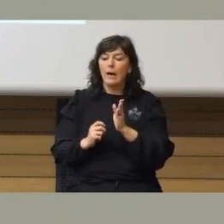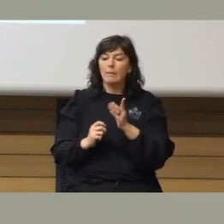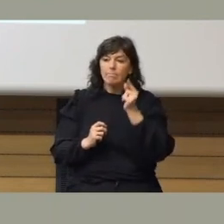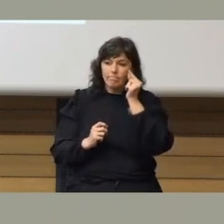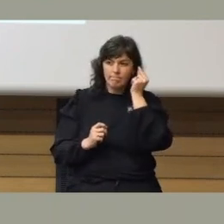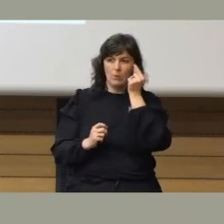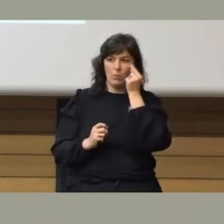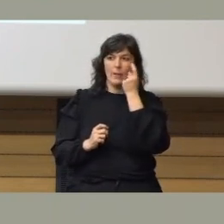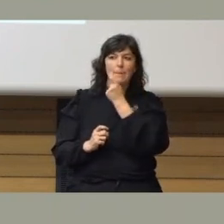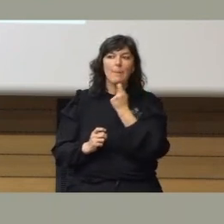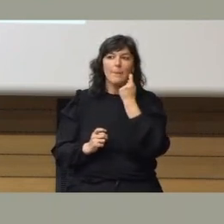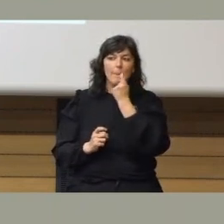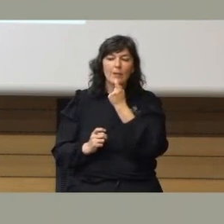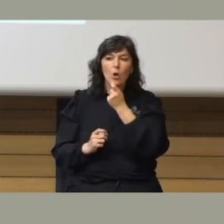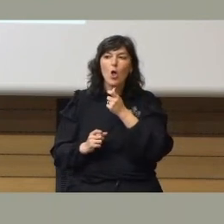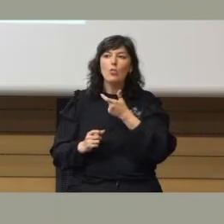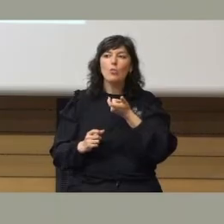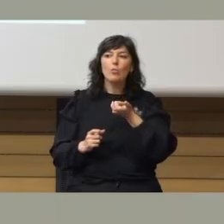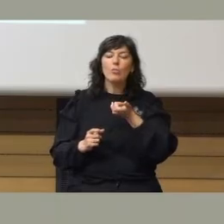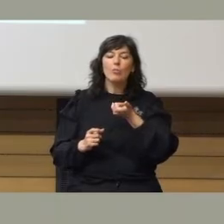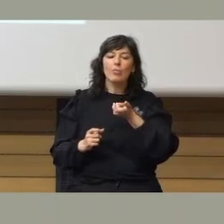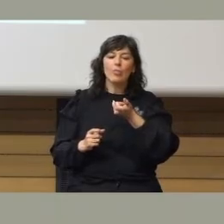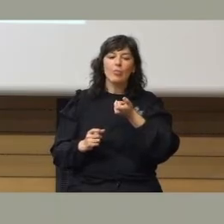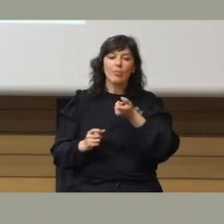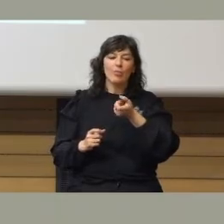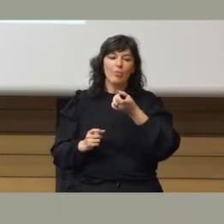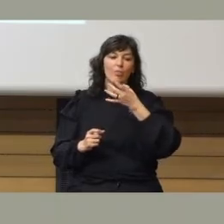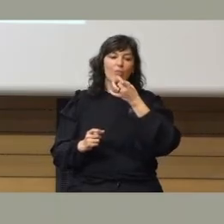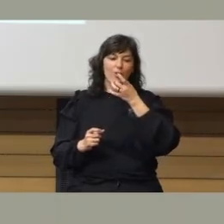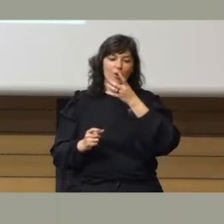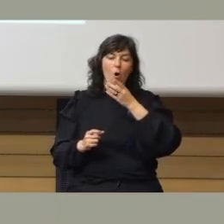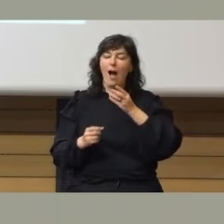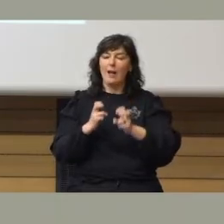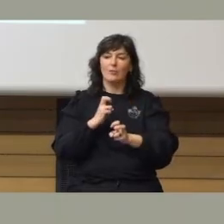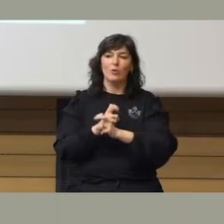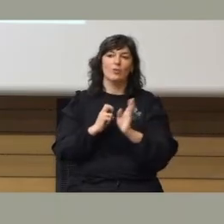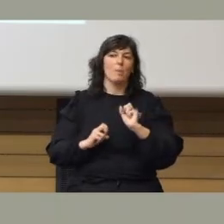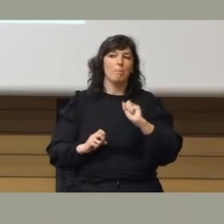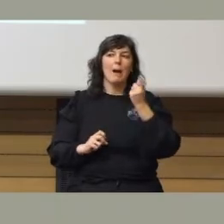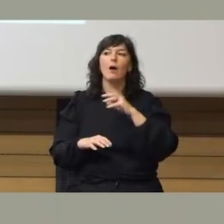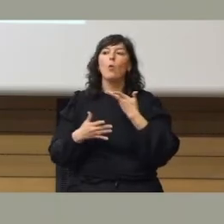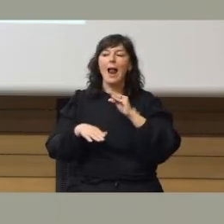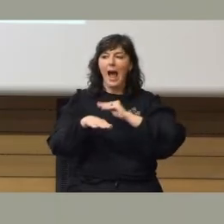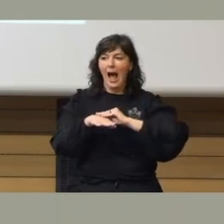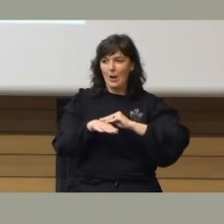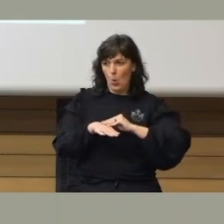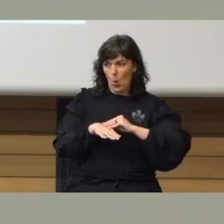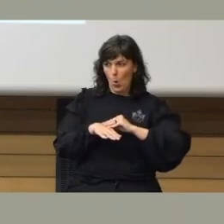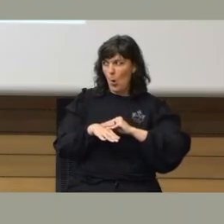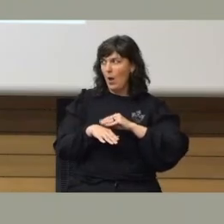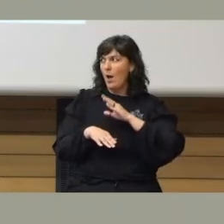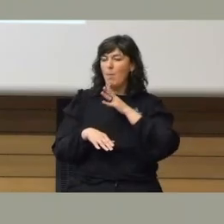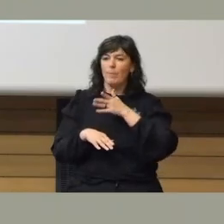los mitos, ¿cuál es la droga que más intoxica? Vamos a hablar de un montón de drogas, que si la droga no sé qué, que si la droga no sé